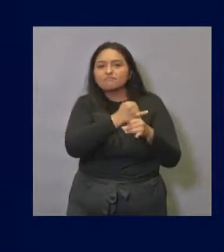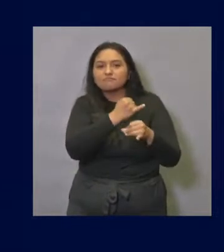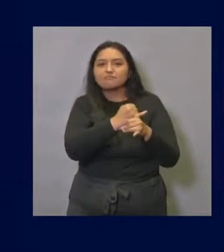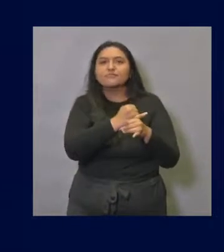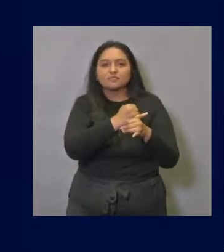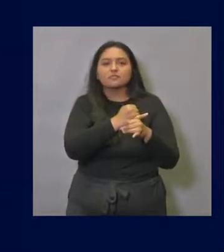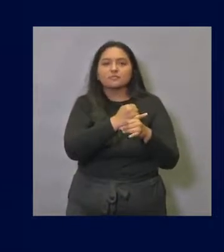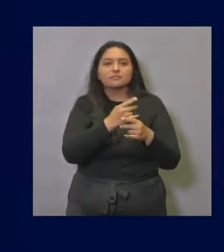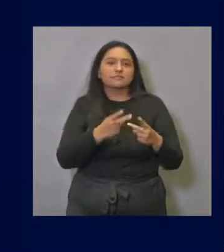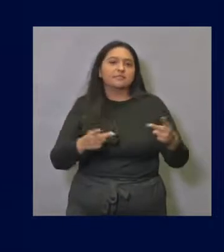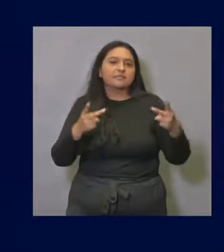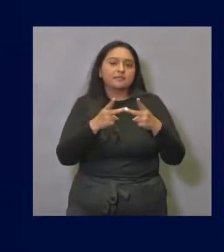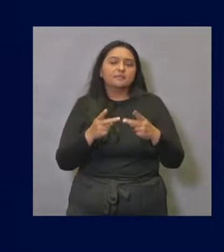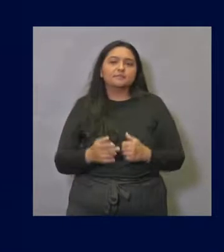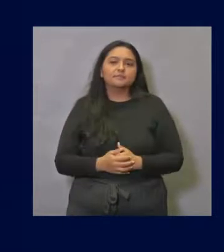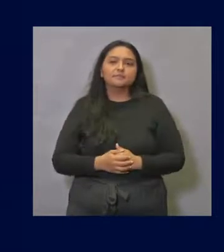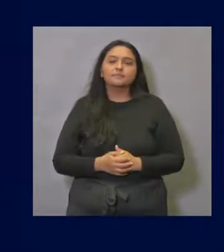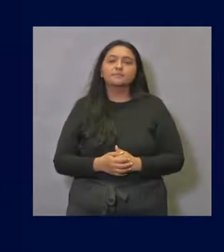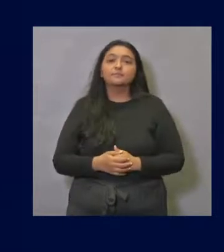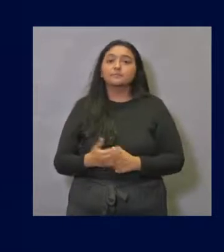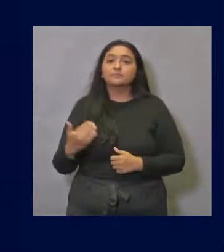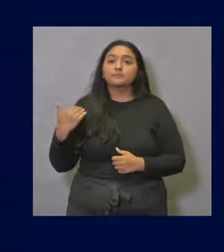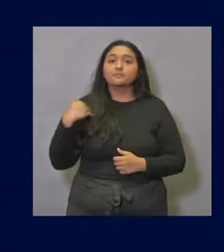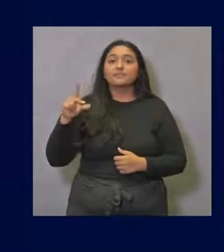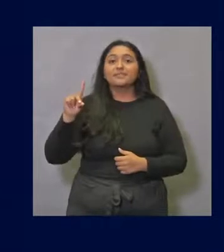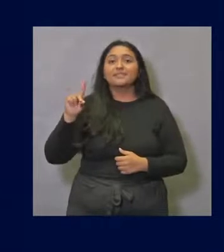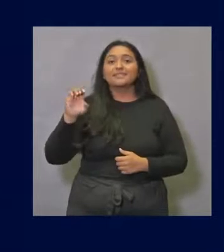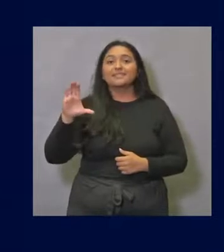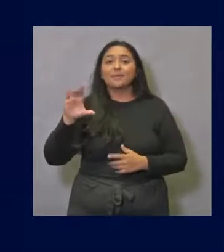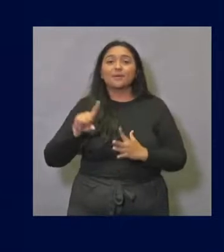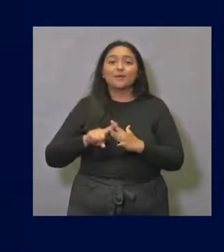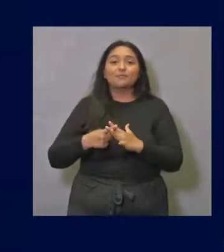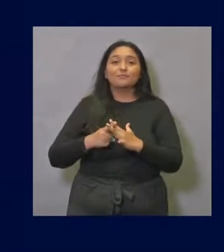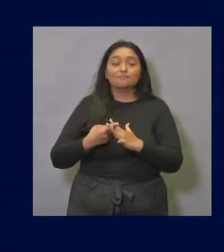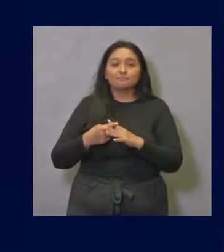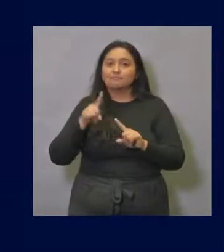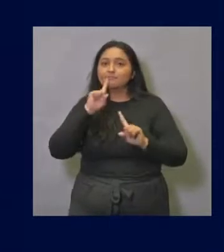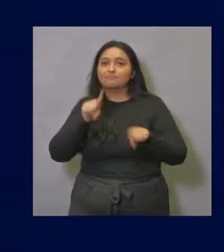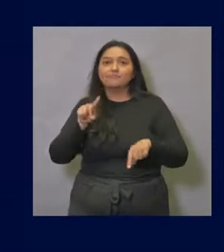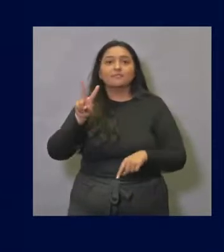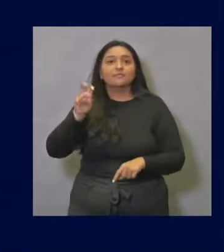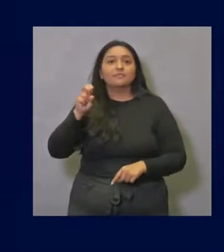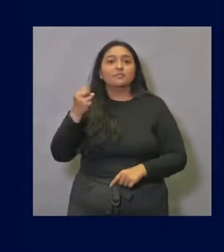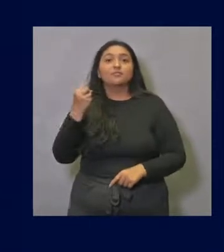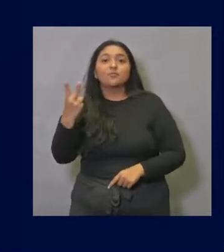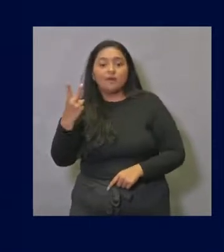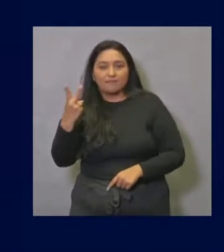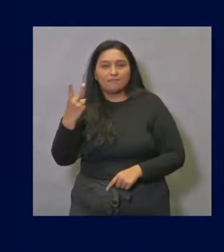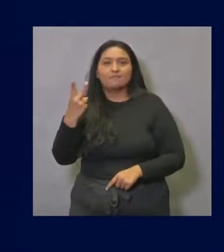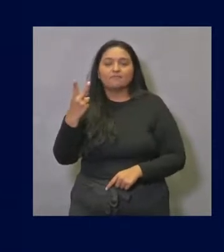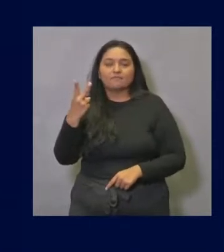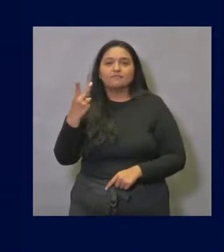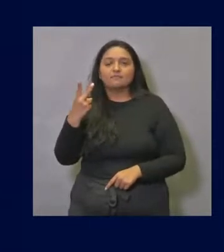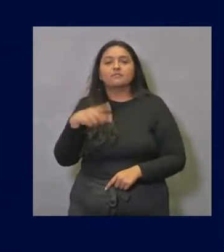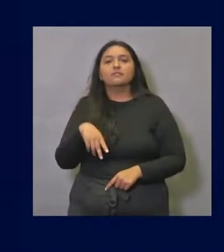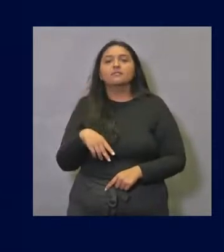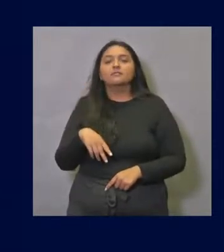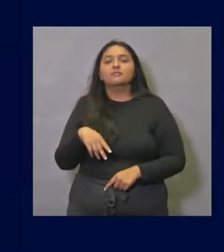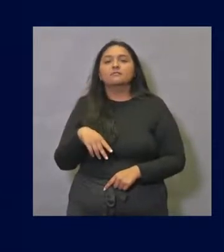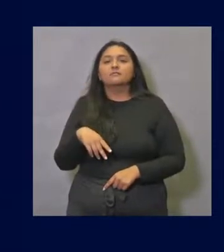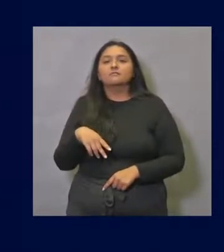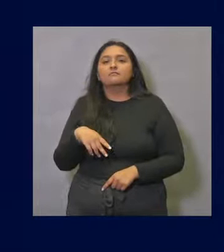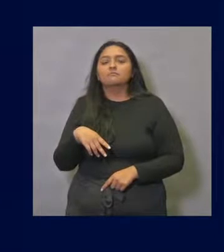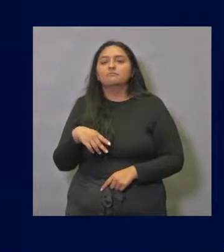plazo. A principios de diciembre se informaron 212 brotes en centros de cuidados a largo plazo y